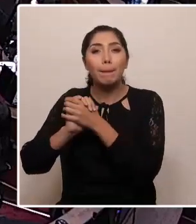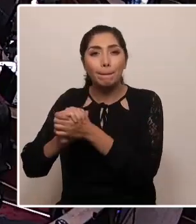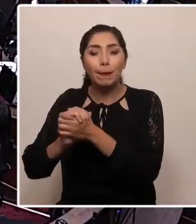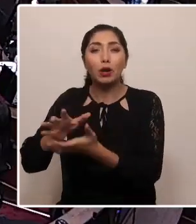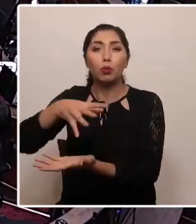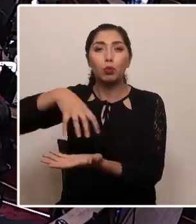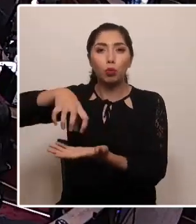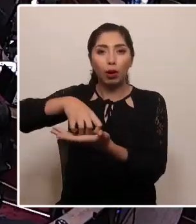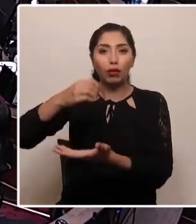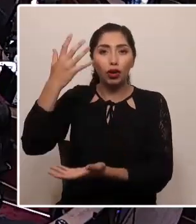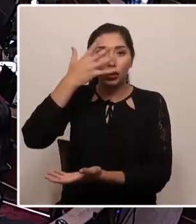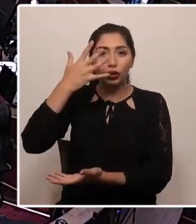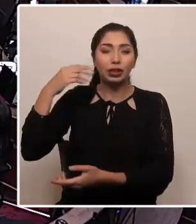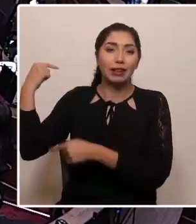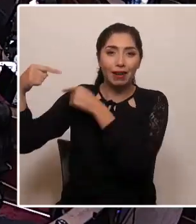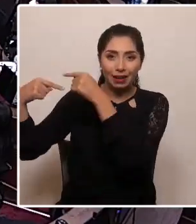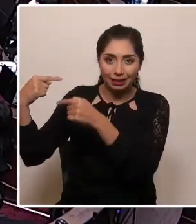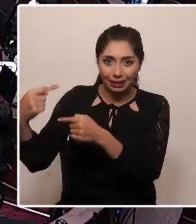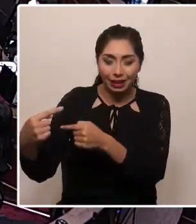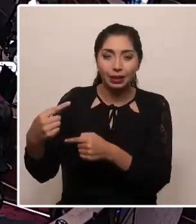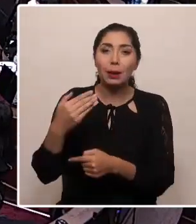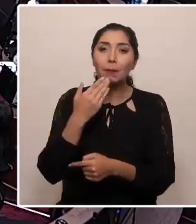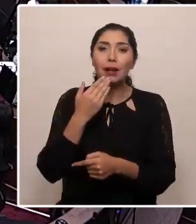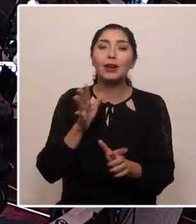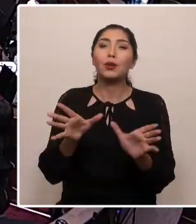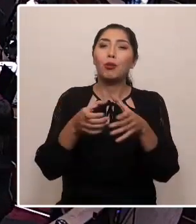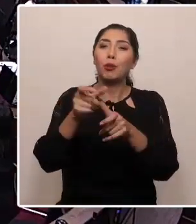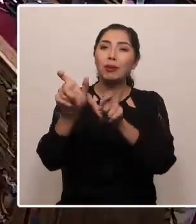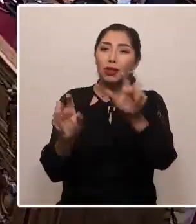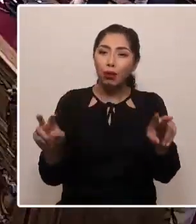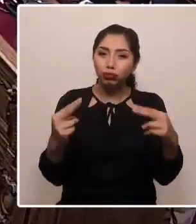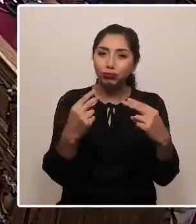tribal afrodescendiente y a la bandada de YouTube. Pueden tomar asiento.